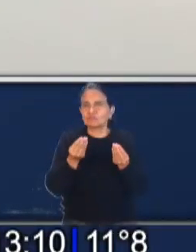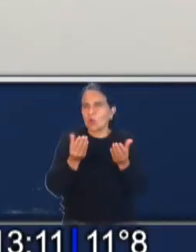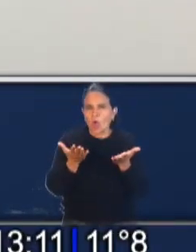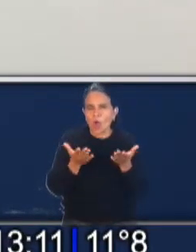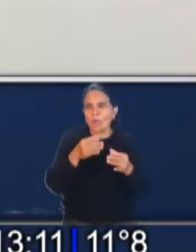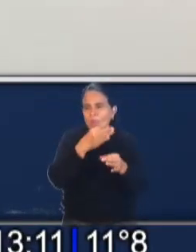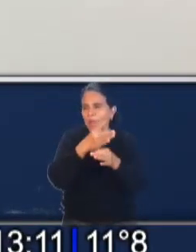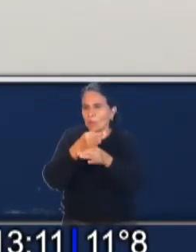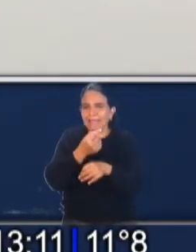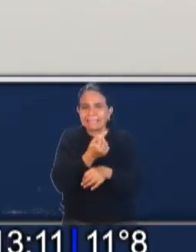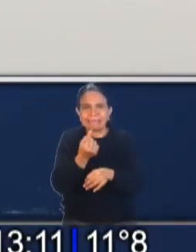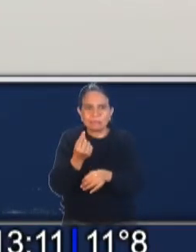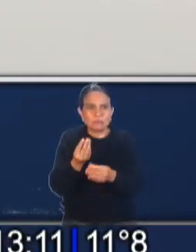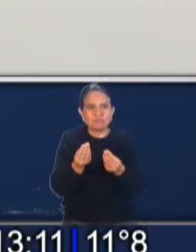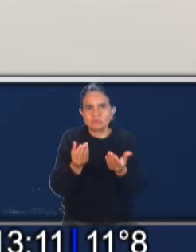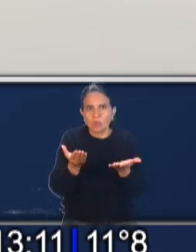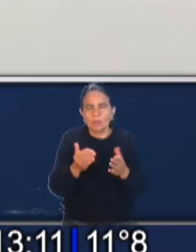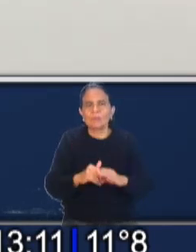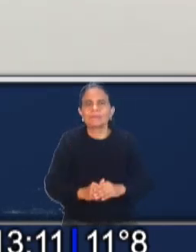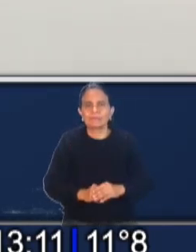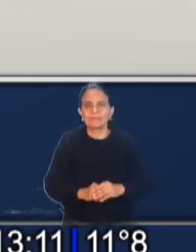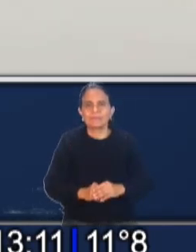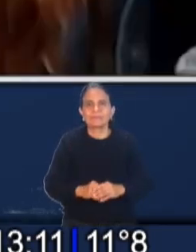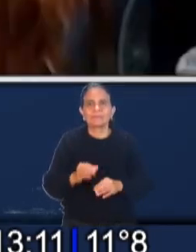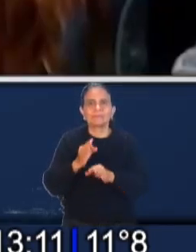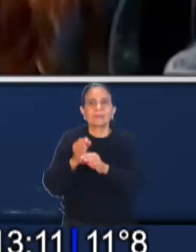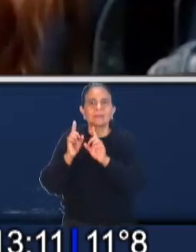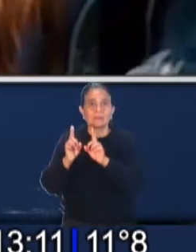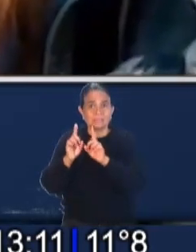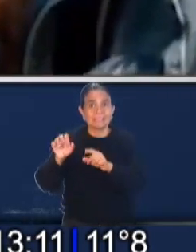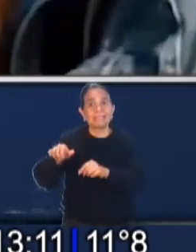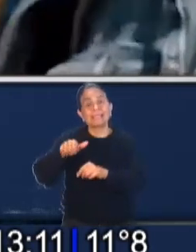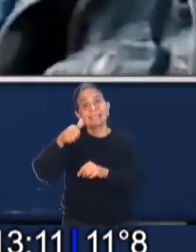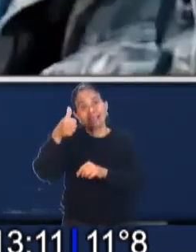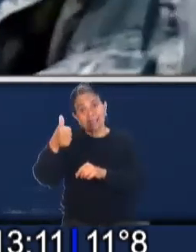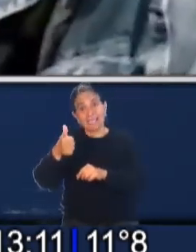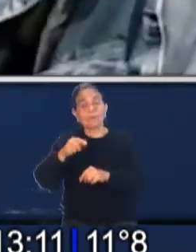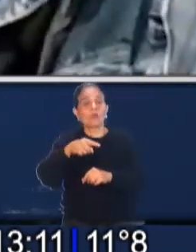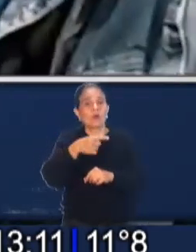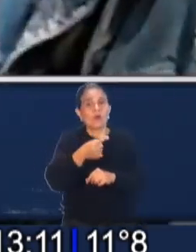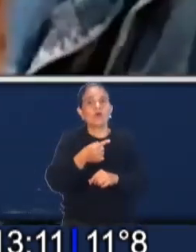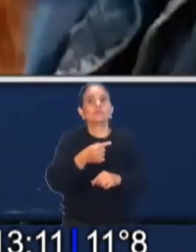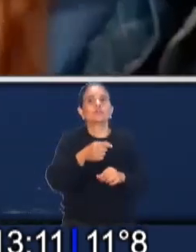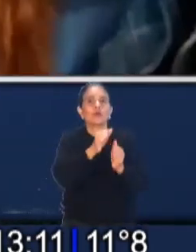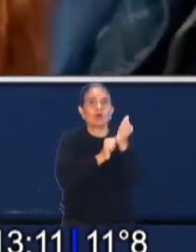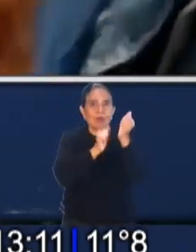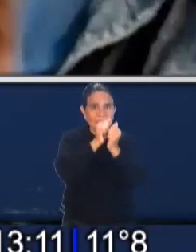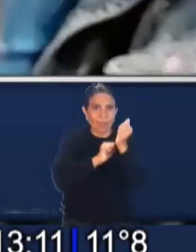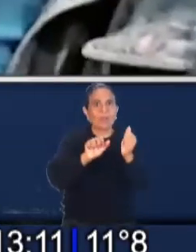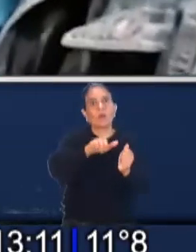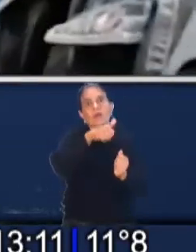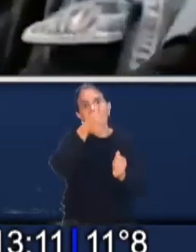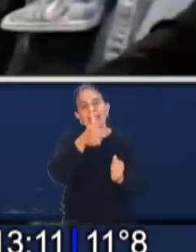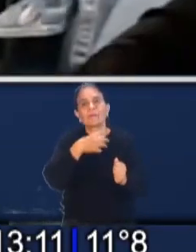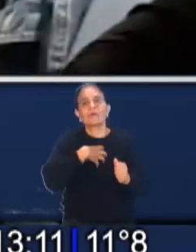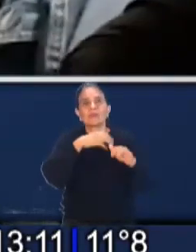escuelas? La verdad que, bueno, en docentes algunas ganamos no docentes, ganamos graduados. Alumnos. Y alumnos,